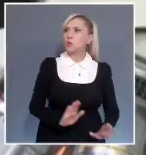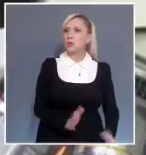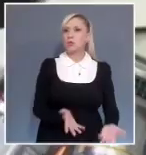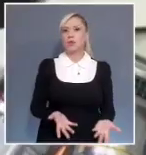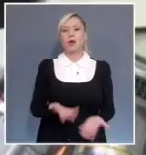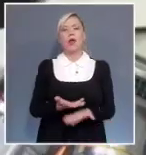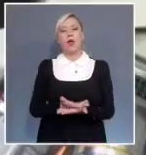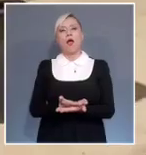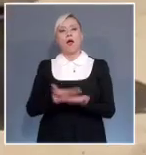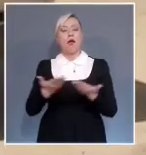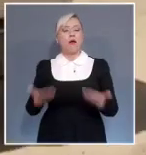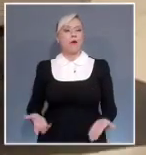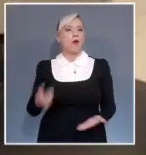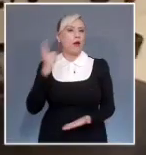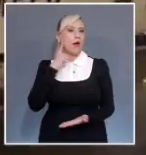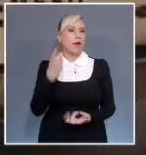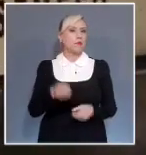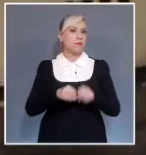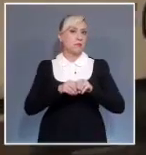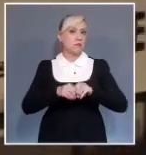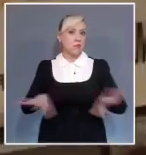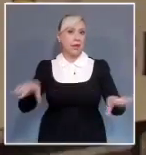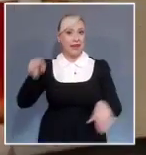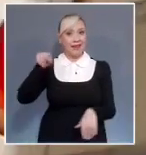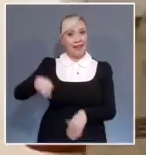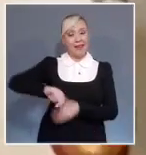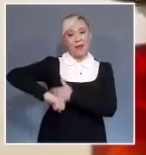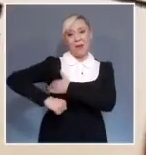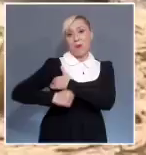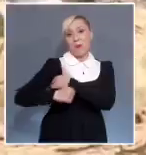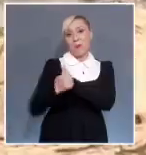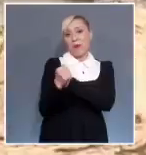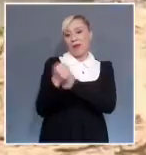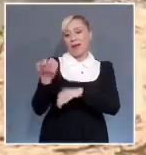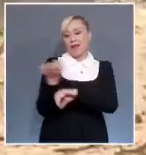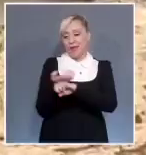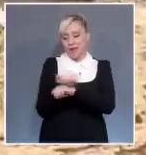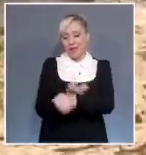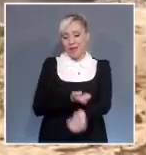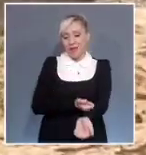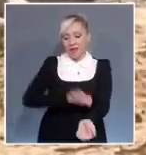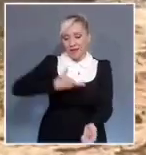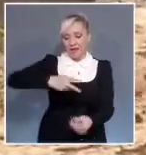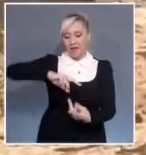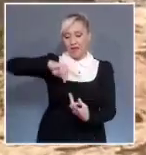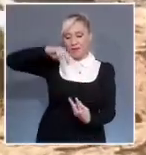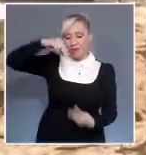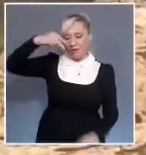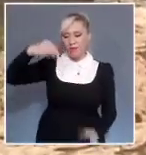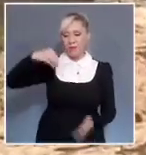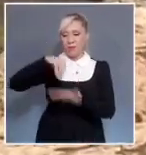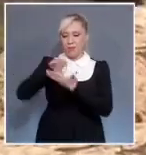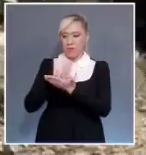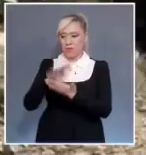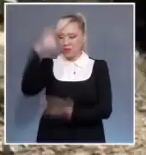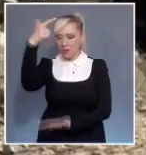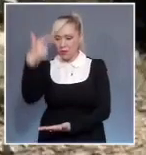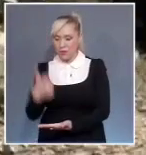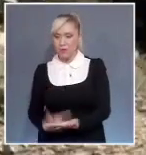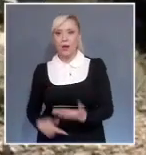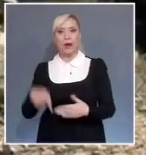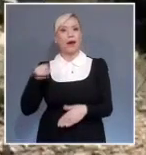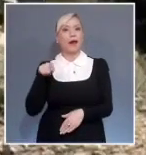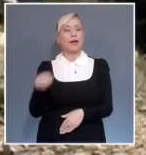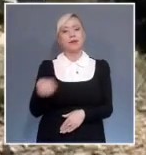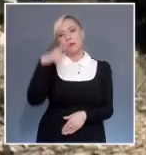Banco Nacional de Datos Forenses se integra por la interconexión de las bases, registros y sistemas justamente del Registro Nacional